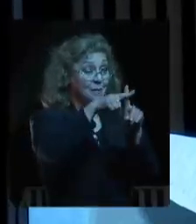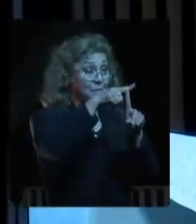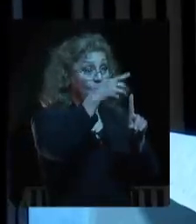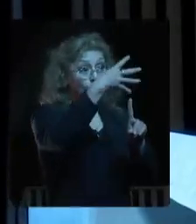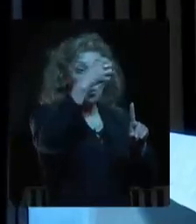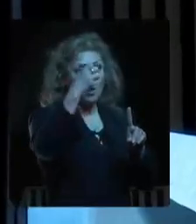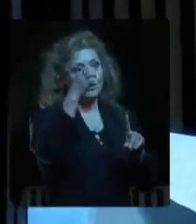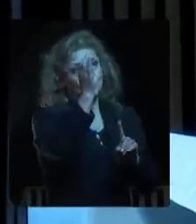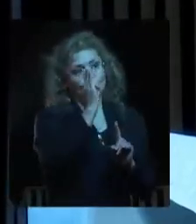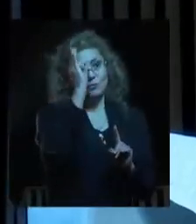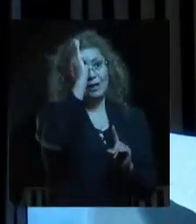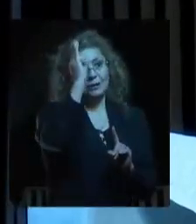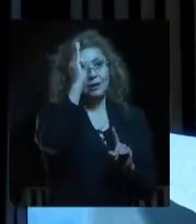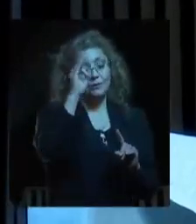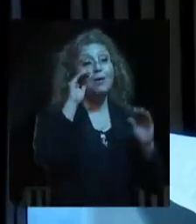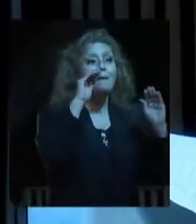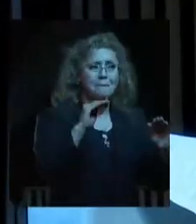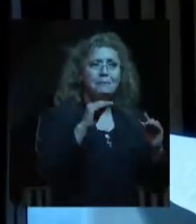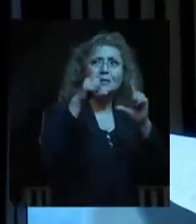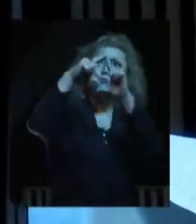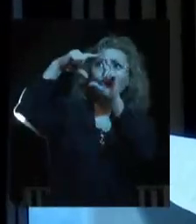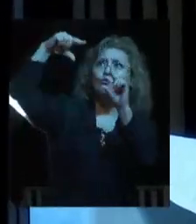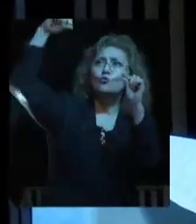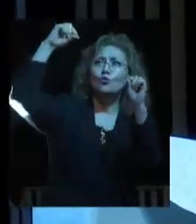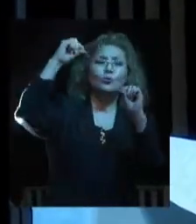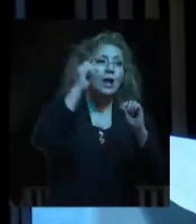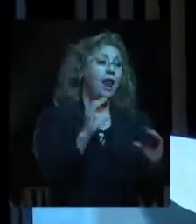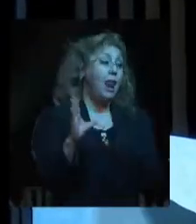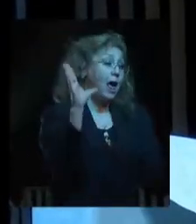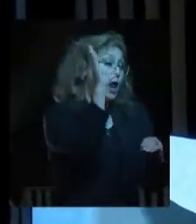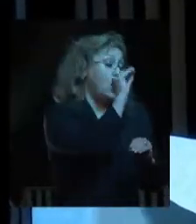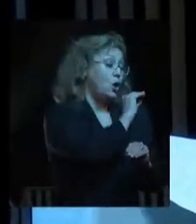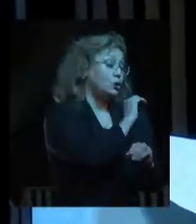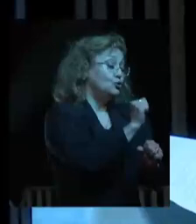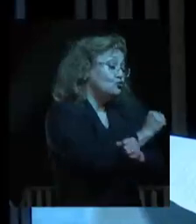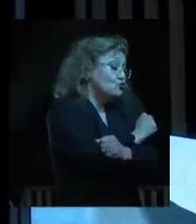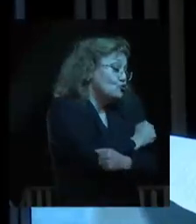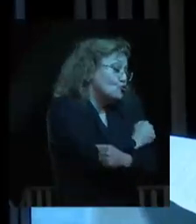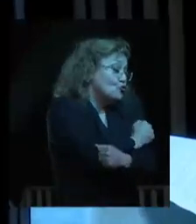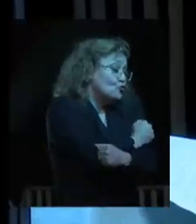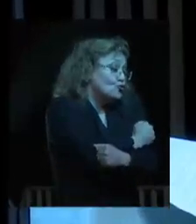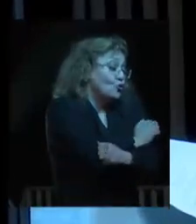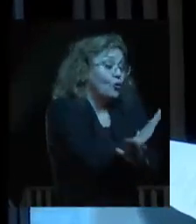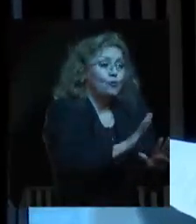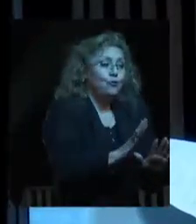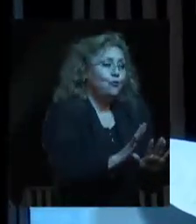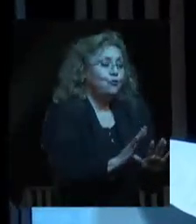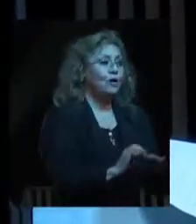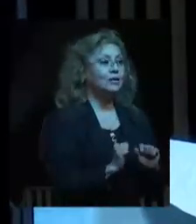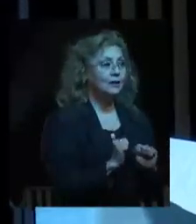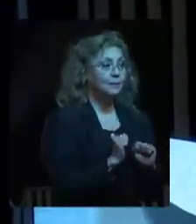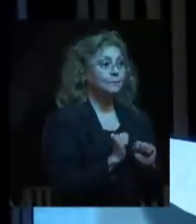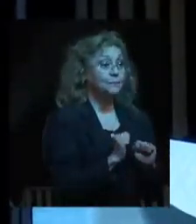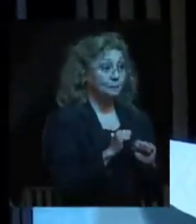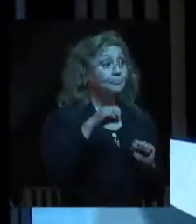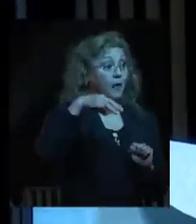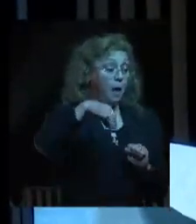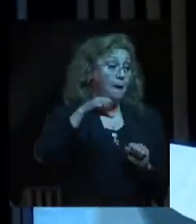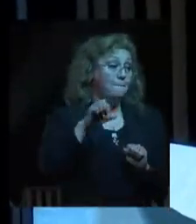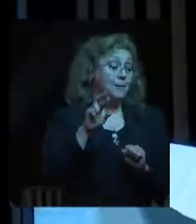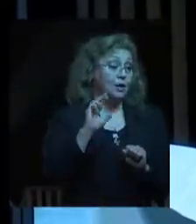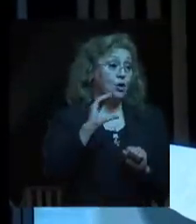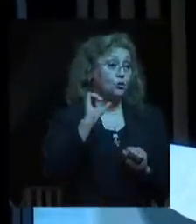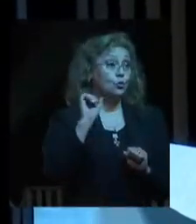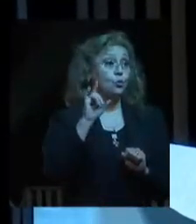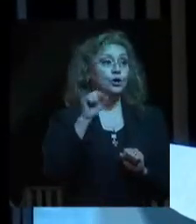grados y pasa lo mismo que en la Luna. La noche es helada, pero como la pata en pingüino. Entonces, Mercurio no compren